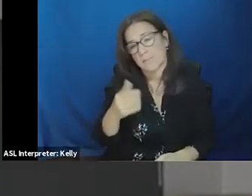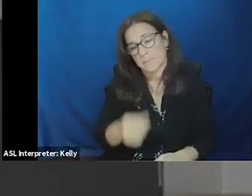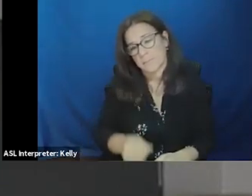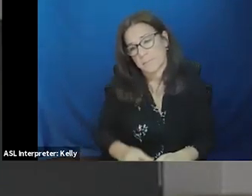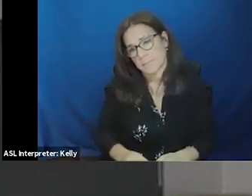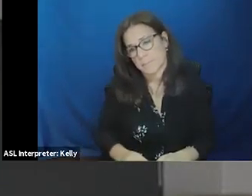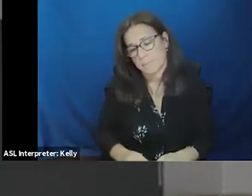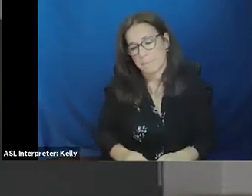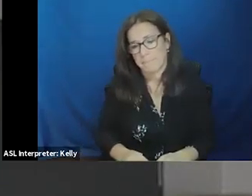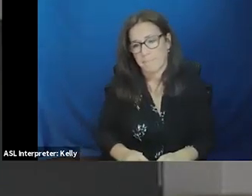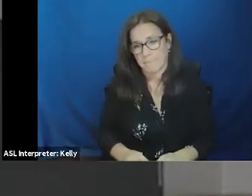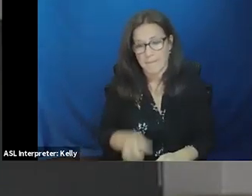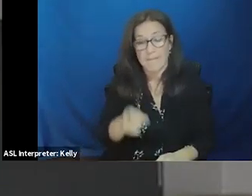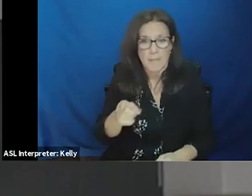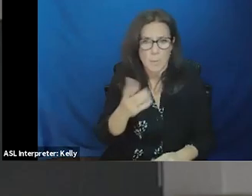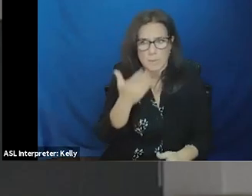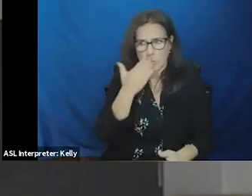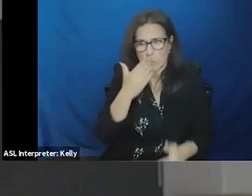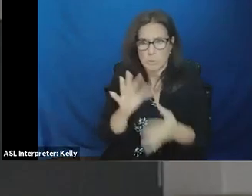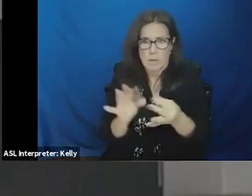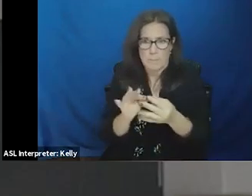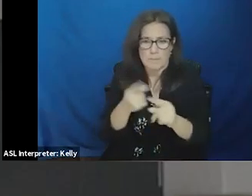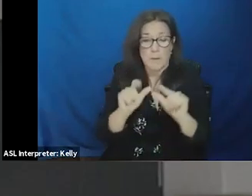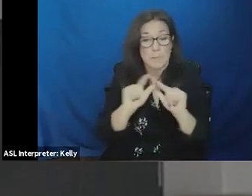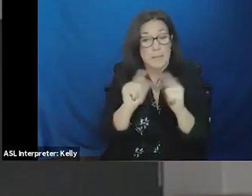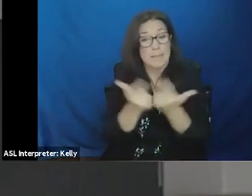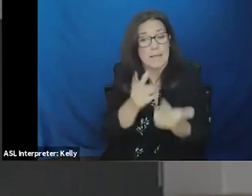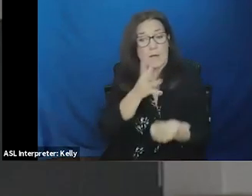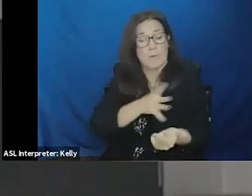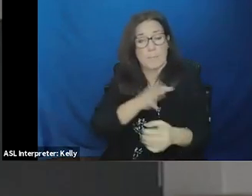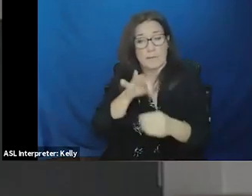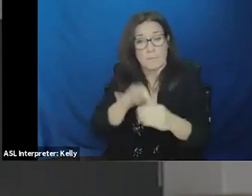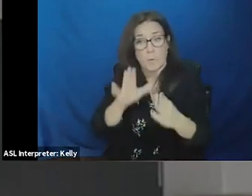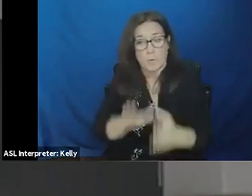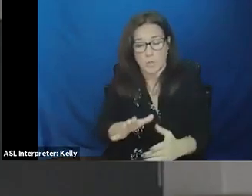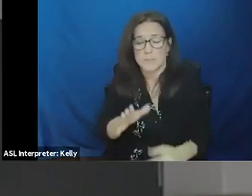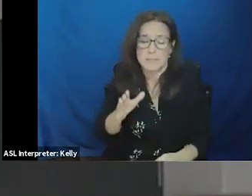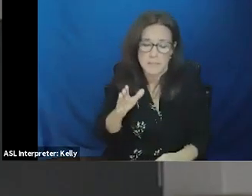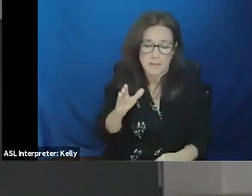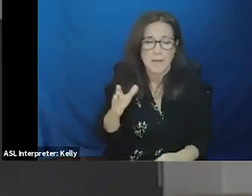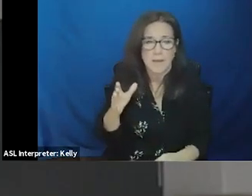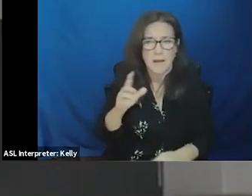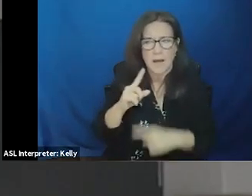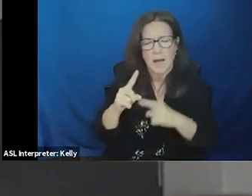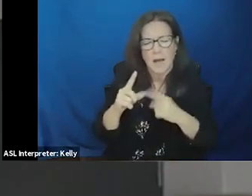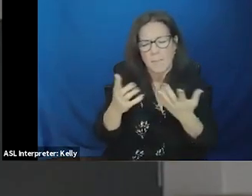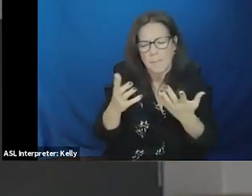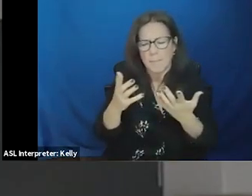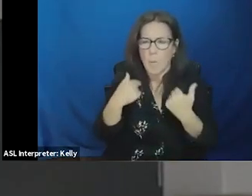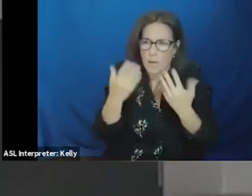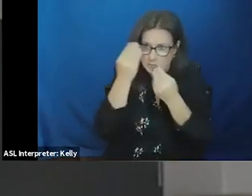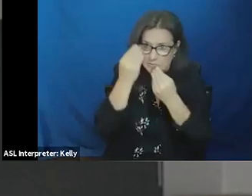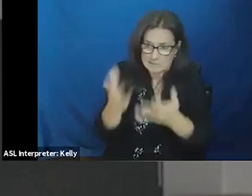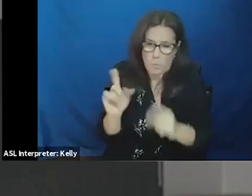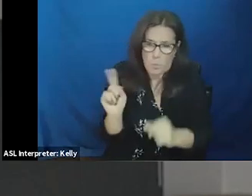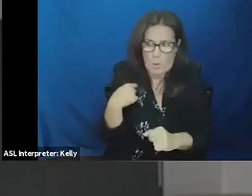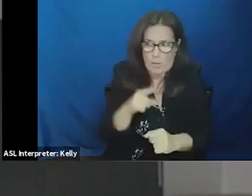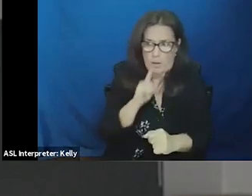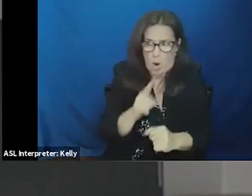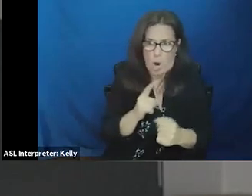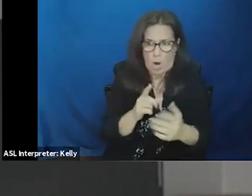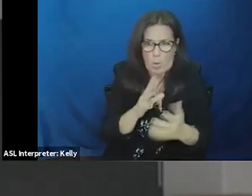proceso debido a la naturaleza de las preguntas y de los comentarios de la persona que dio el comentario